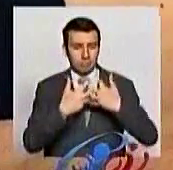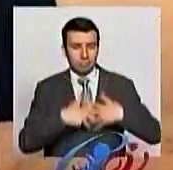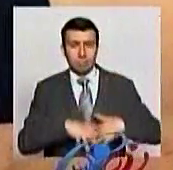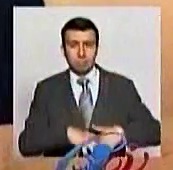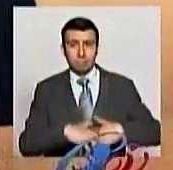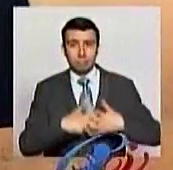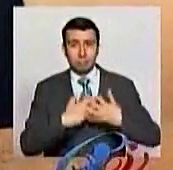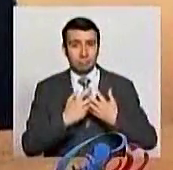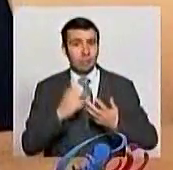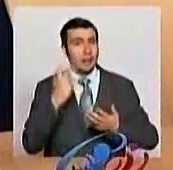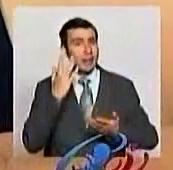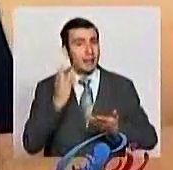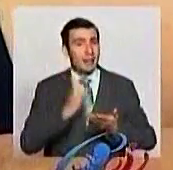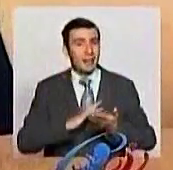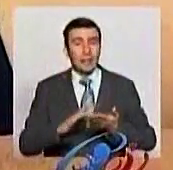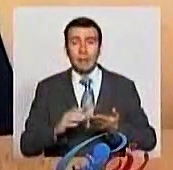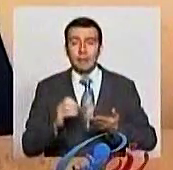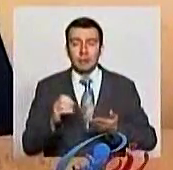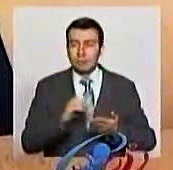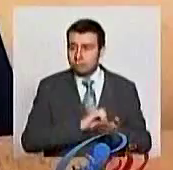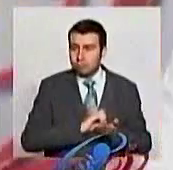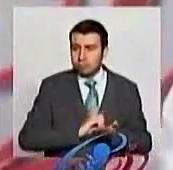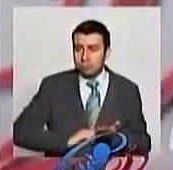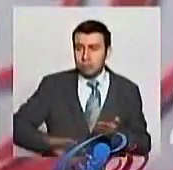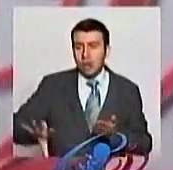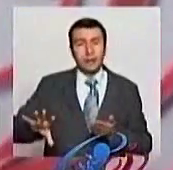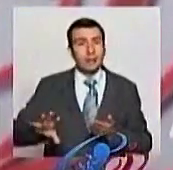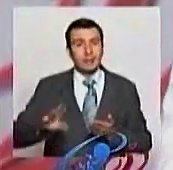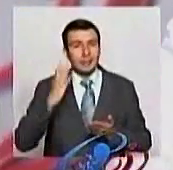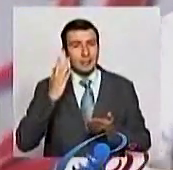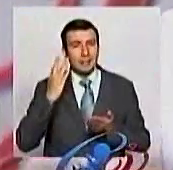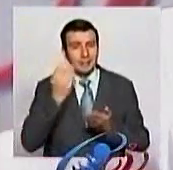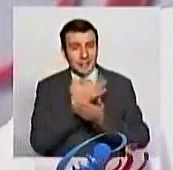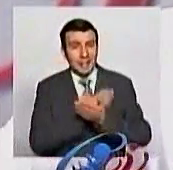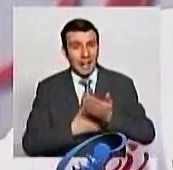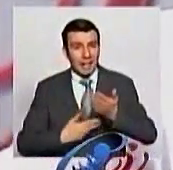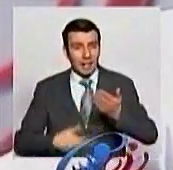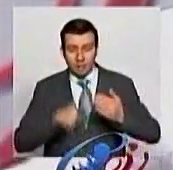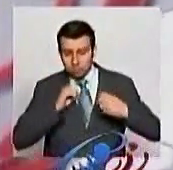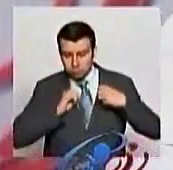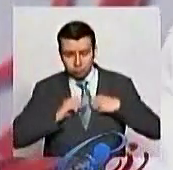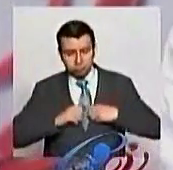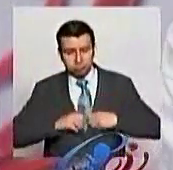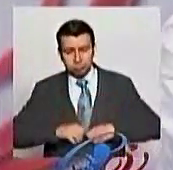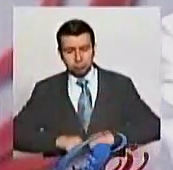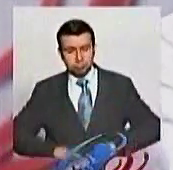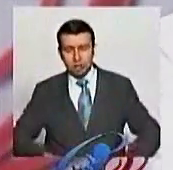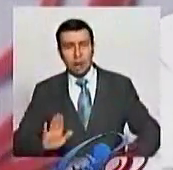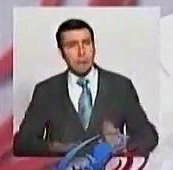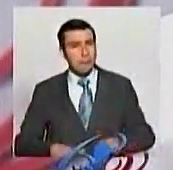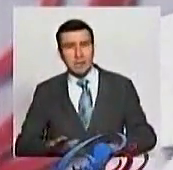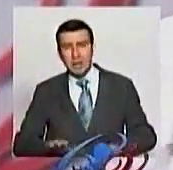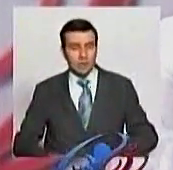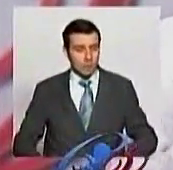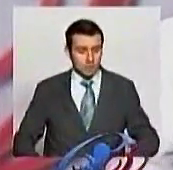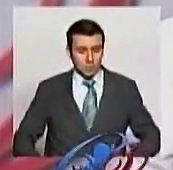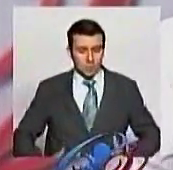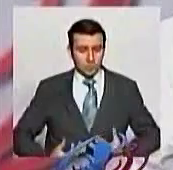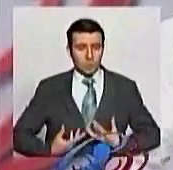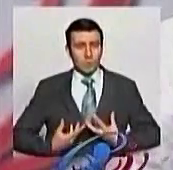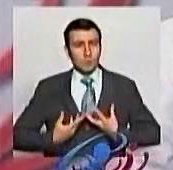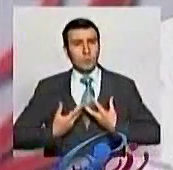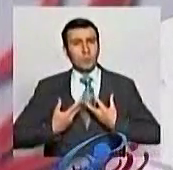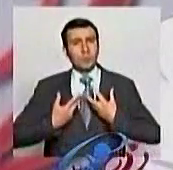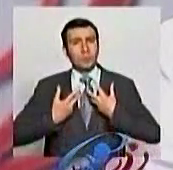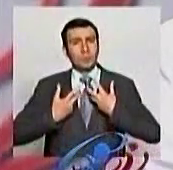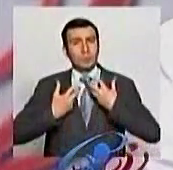enviar la sangre a todo el cuerpo. Va a hacer que toda la sangre vaya hasta los pies, la suba, le